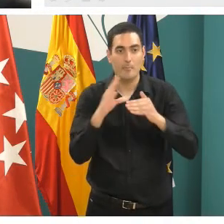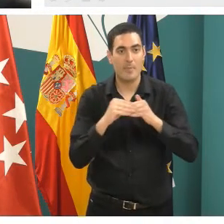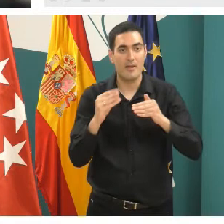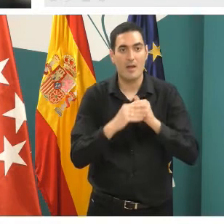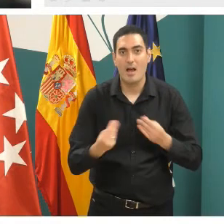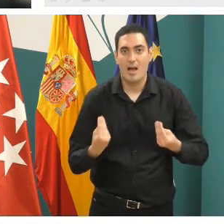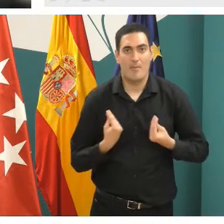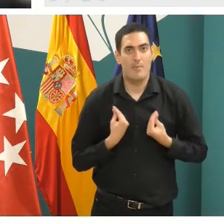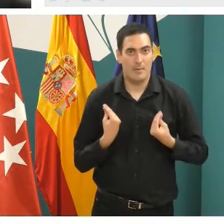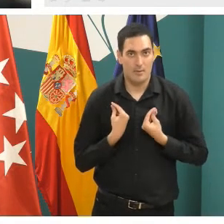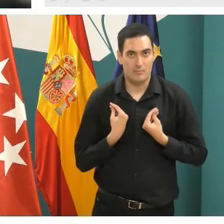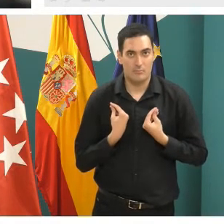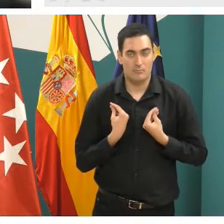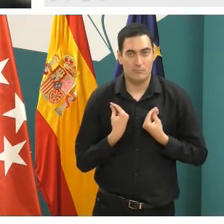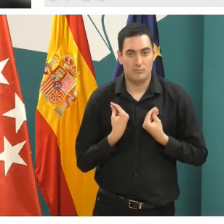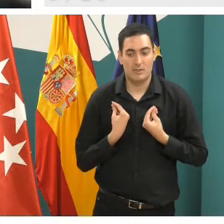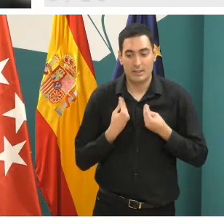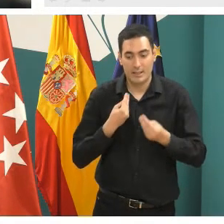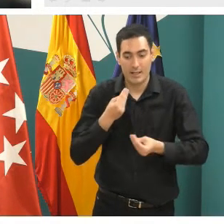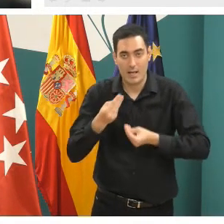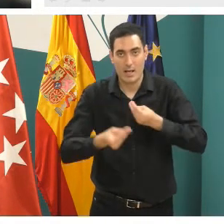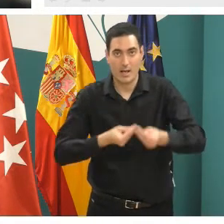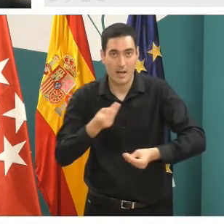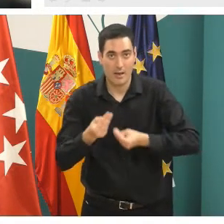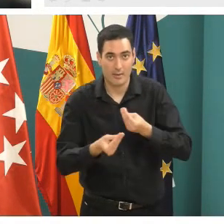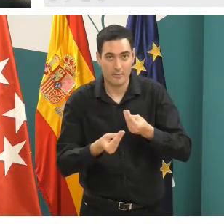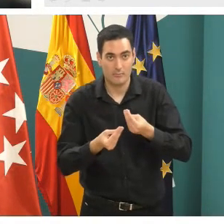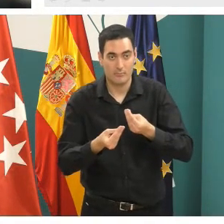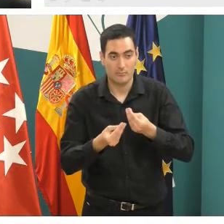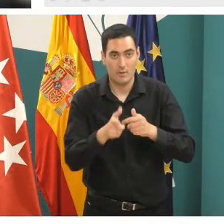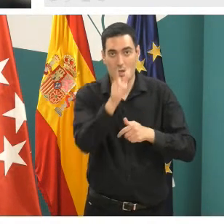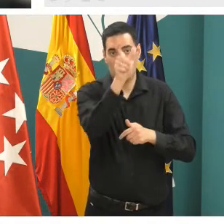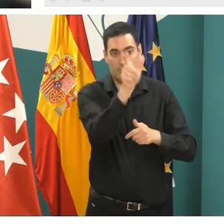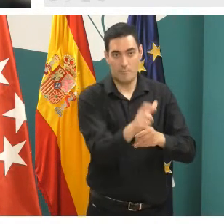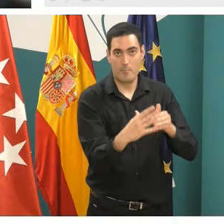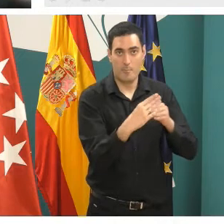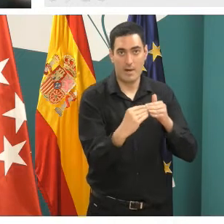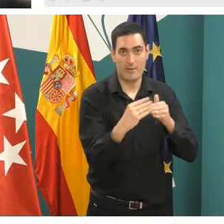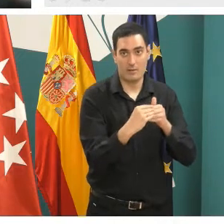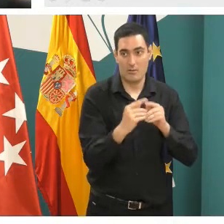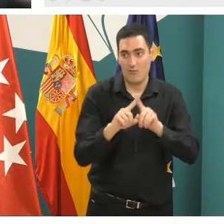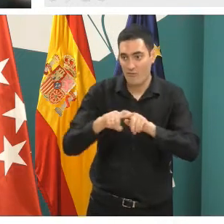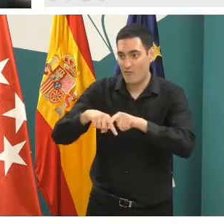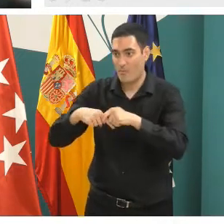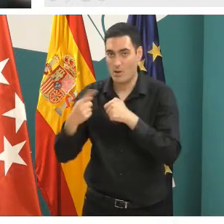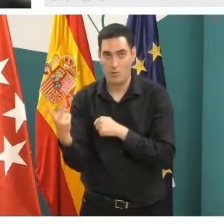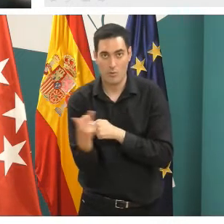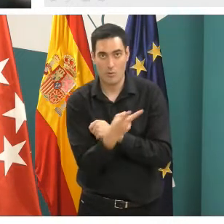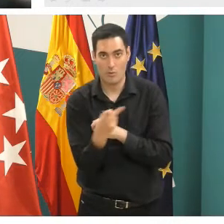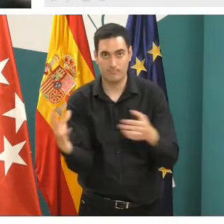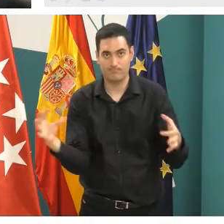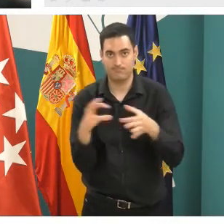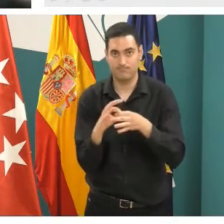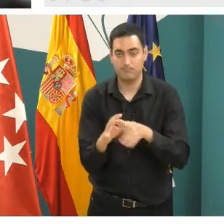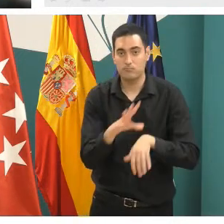vivir tanto y se van a realizar o a desarrollar tanto en el paciente como en la familia. Como cita la